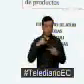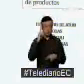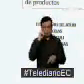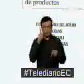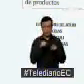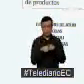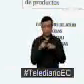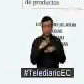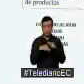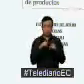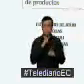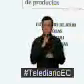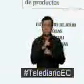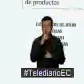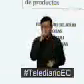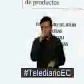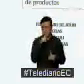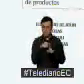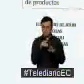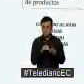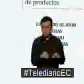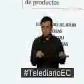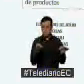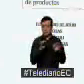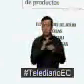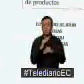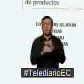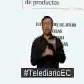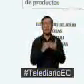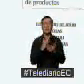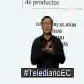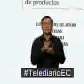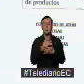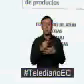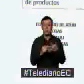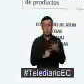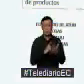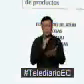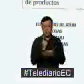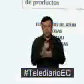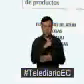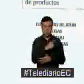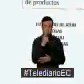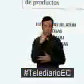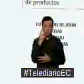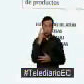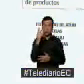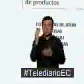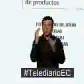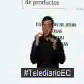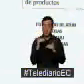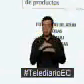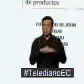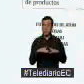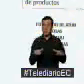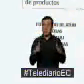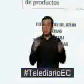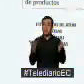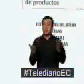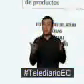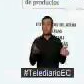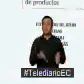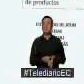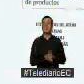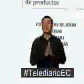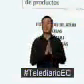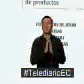acuerdo comercial, que tenemos que apuntar a eso, hay un proceso intermedio que se debe dar para, y que ustedes pueden ver abajo en esa lámina, que dice la